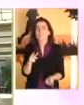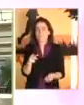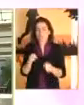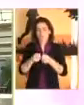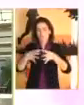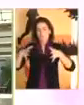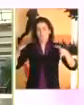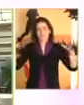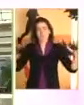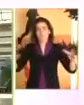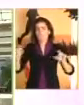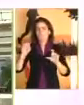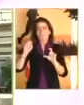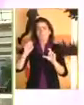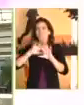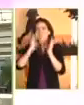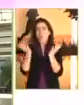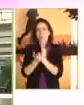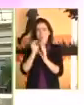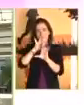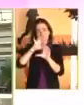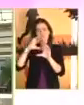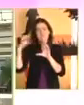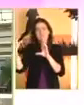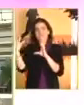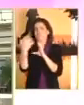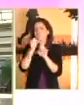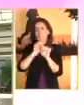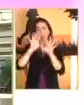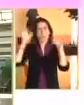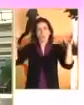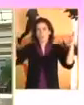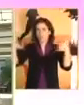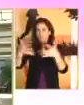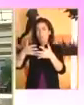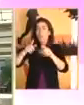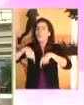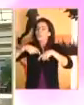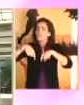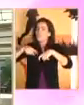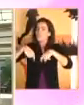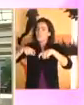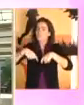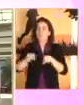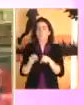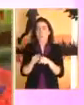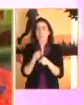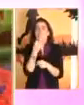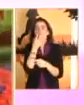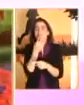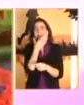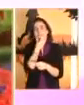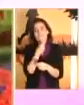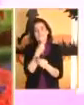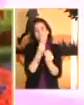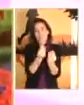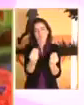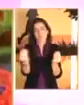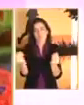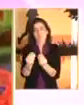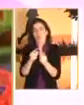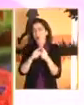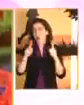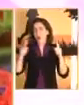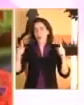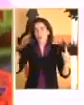a nivel mundial por todos los países del mundo y se cultiva como planta ornamental durante todo el año en unas zonas